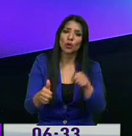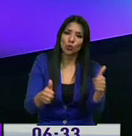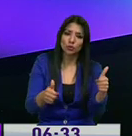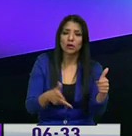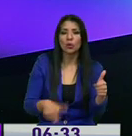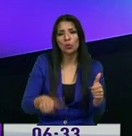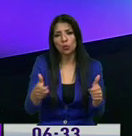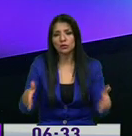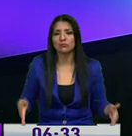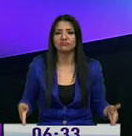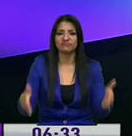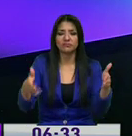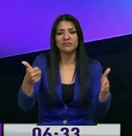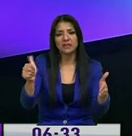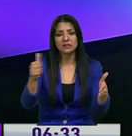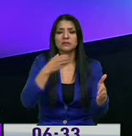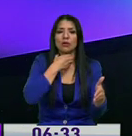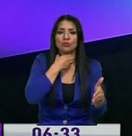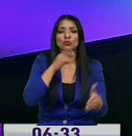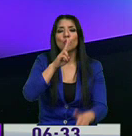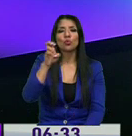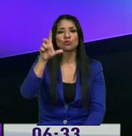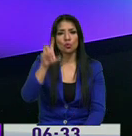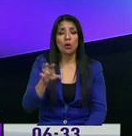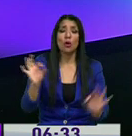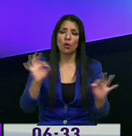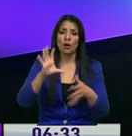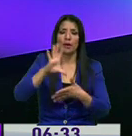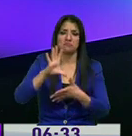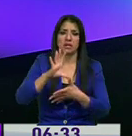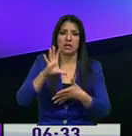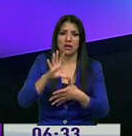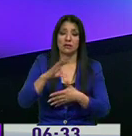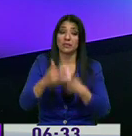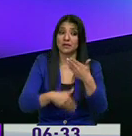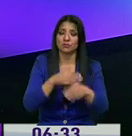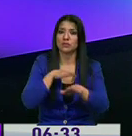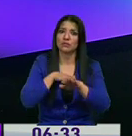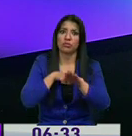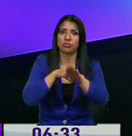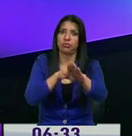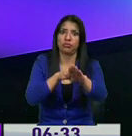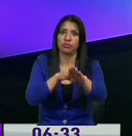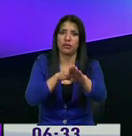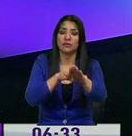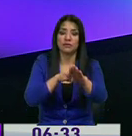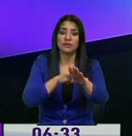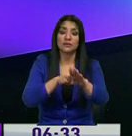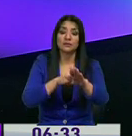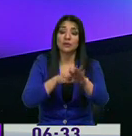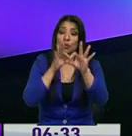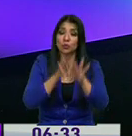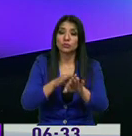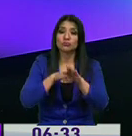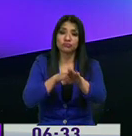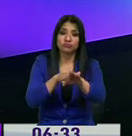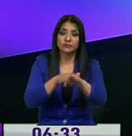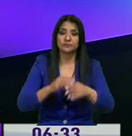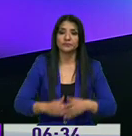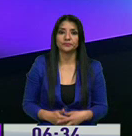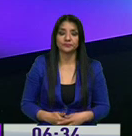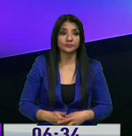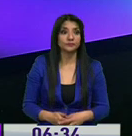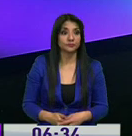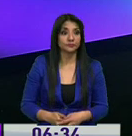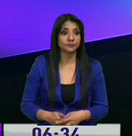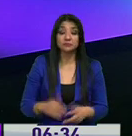vaya por las 10 de agosto preferiblemente por la américa y evitemos la subida que nos hubiera congestionada que va justamente hacia el occidental